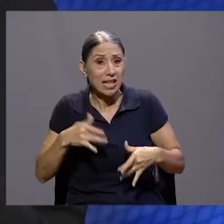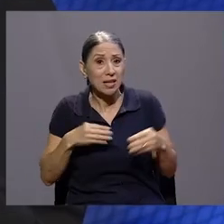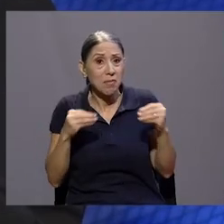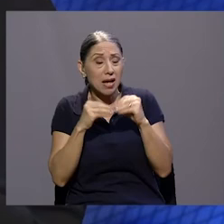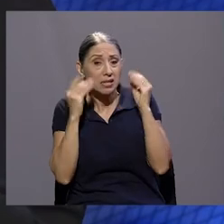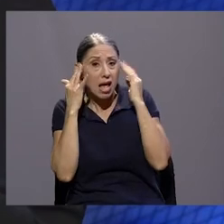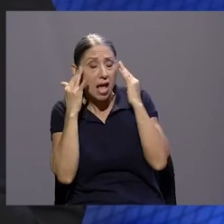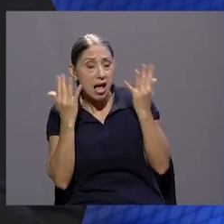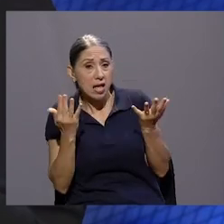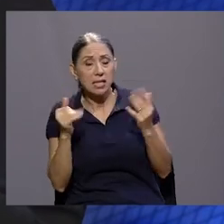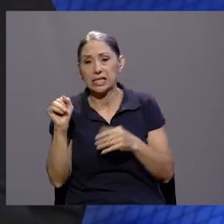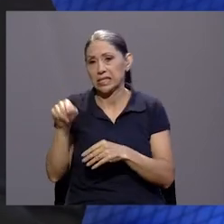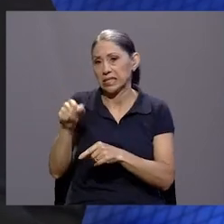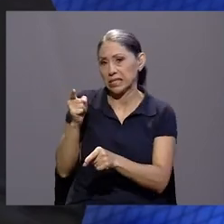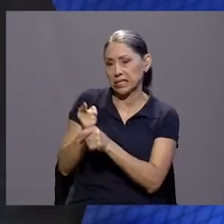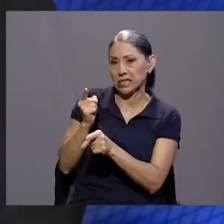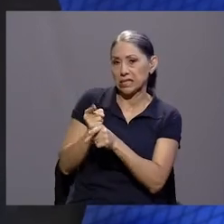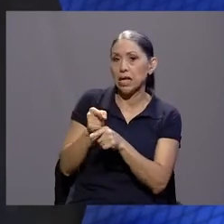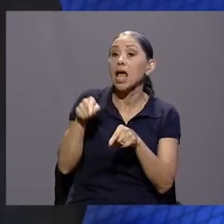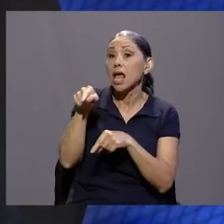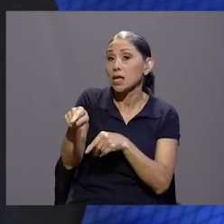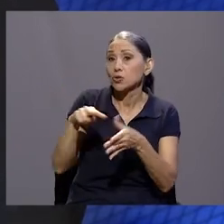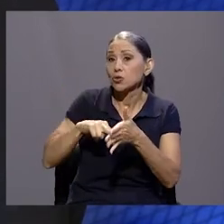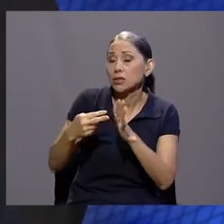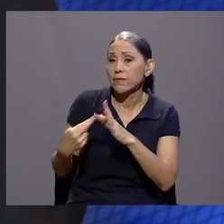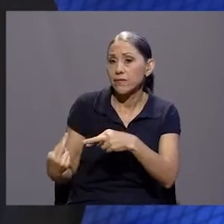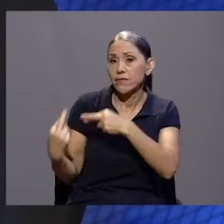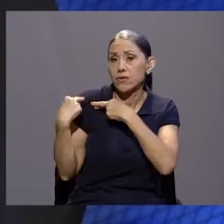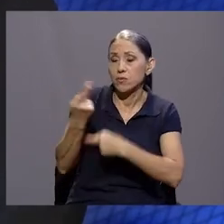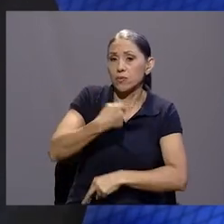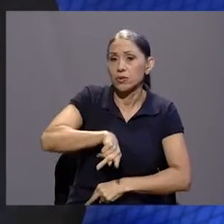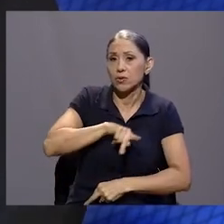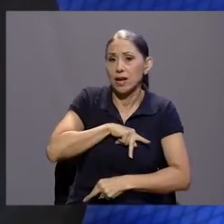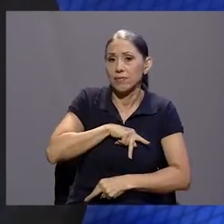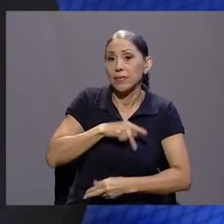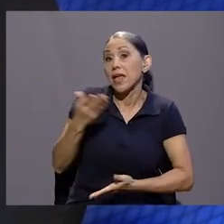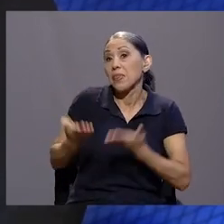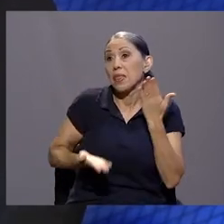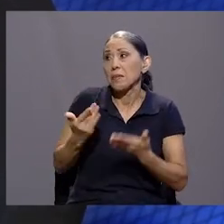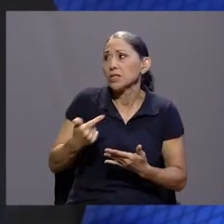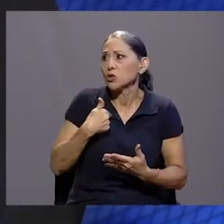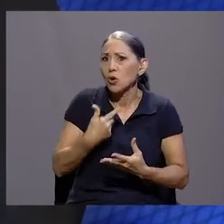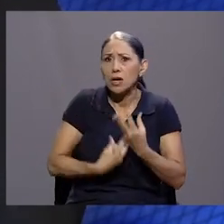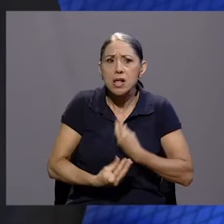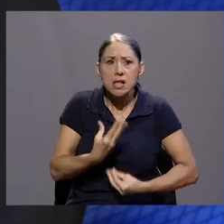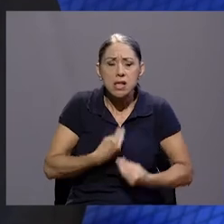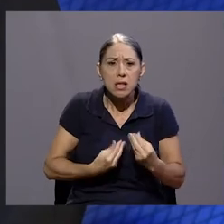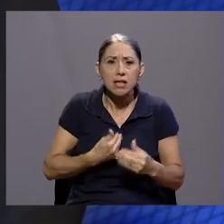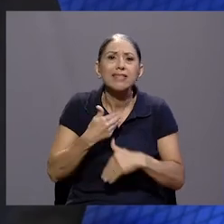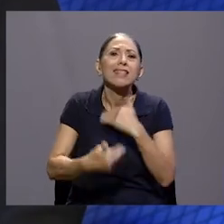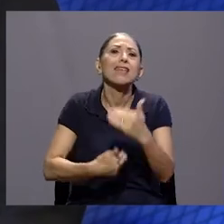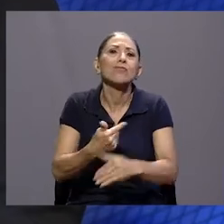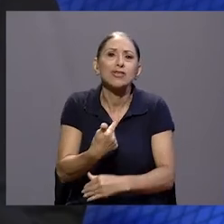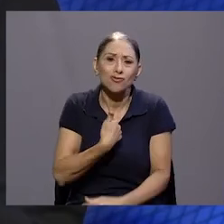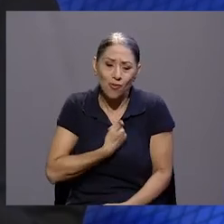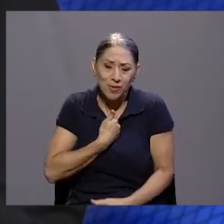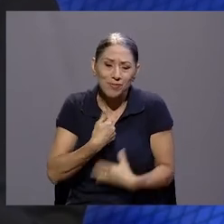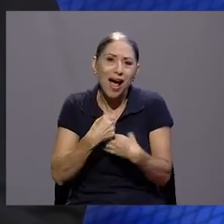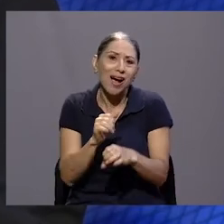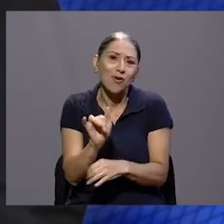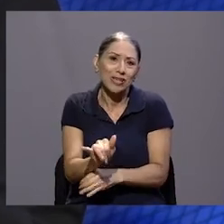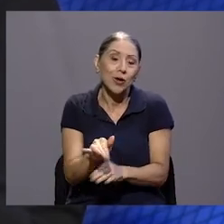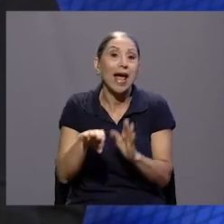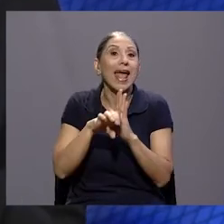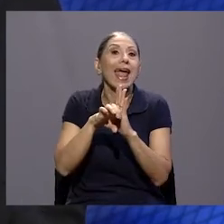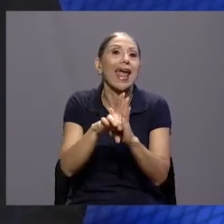un tema de responsabilidad personal porque tal vez por esta misma angustia yo quedé ellos sin querer en ese juego entonces todos los días yo veo que llegue una notificación y